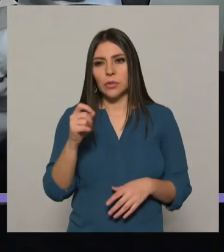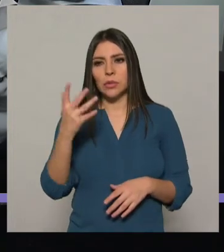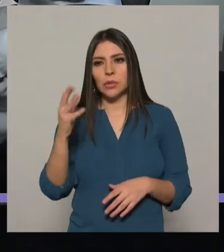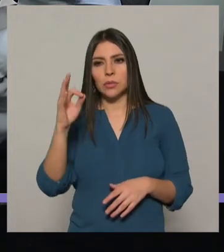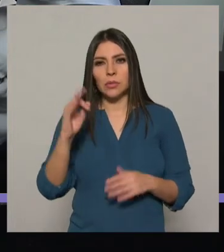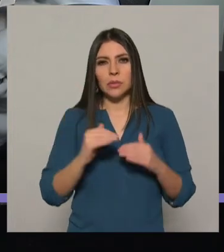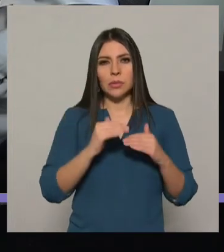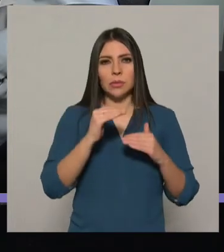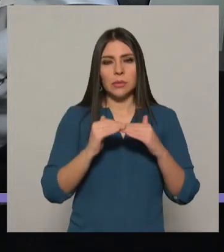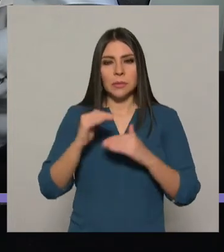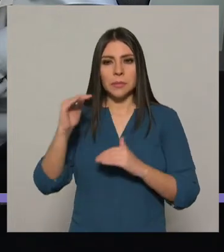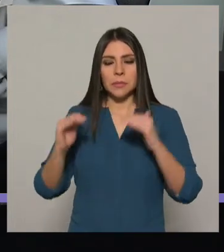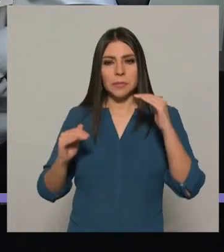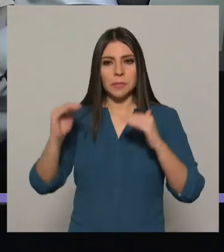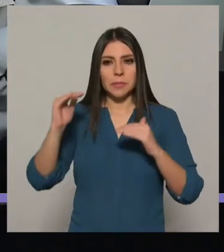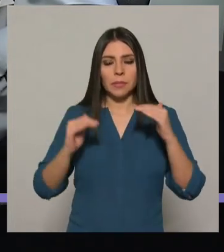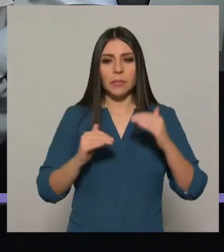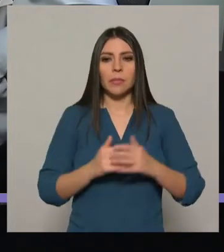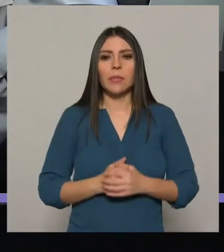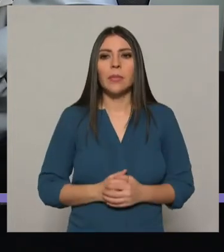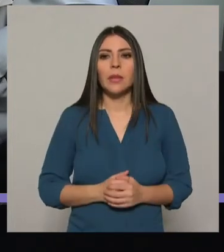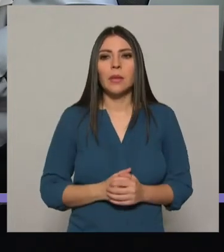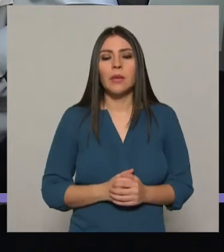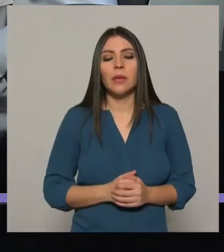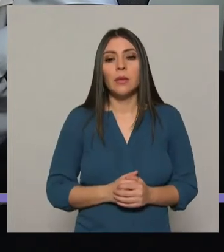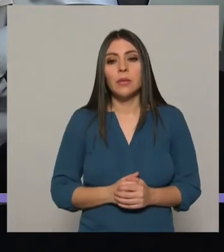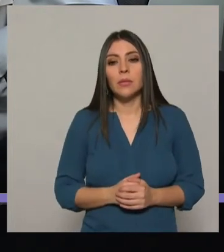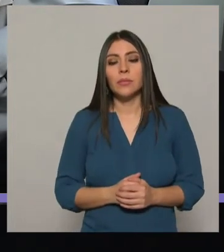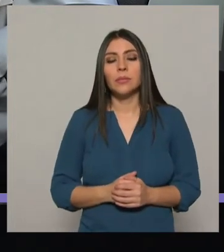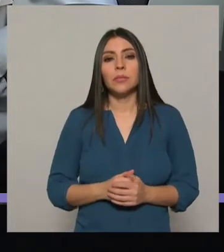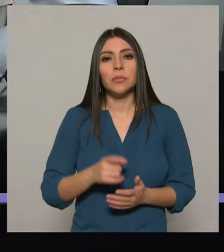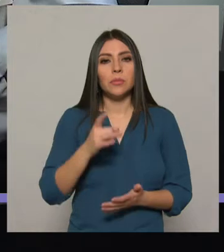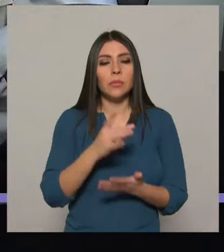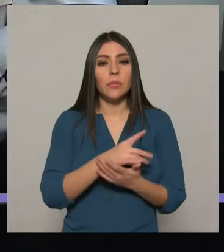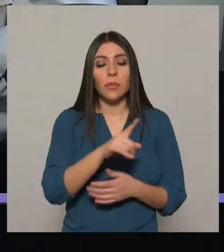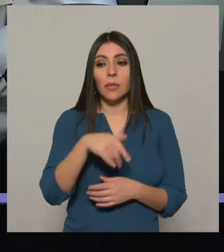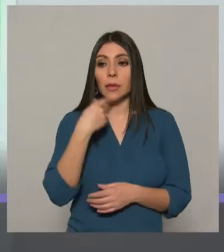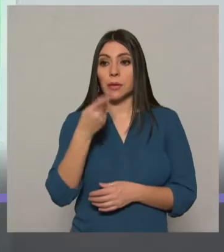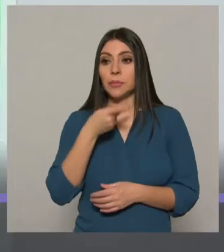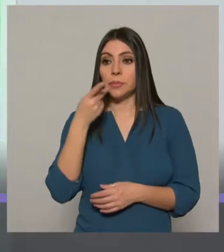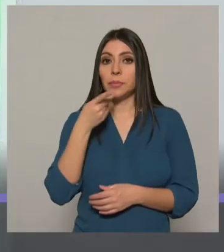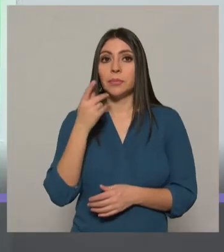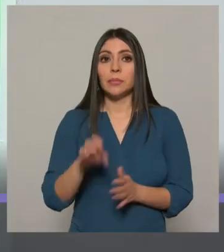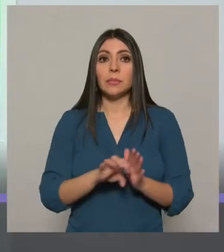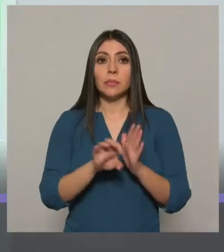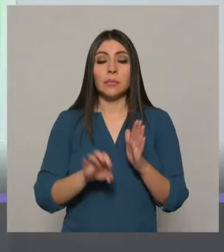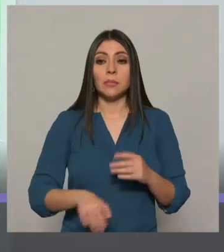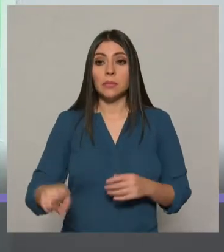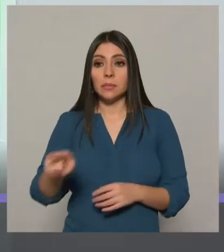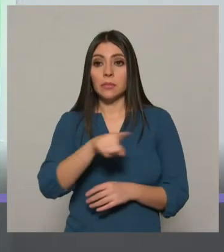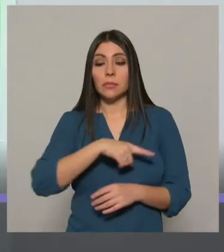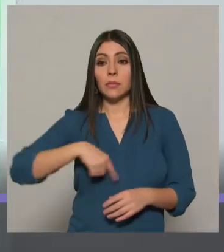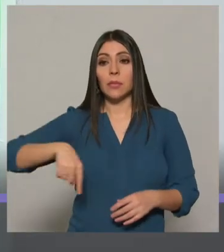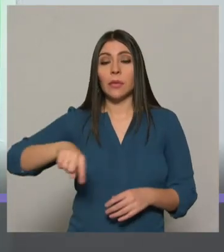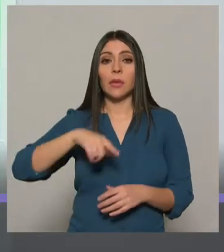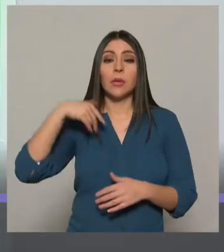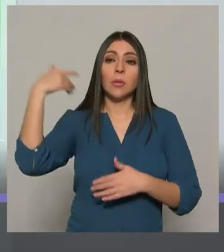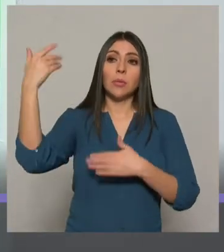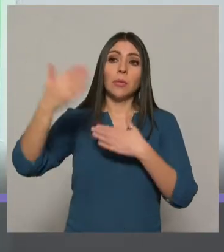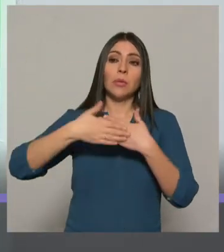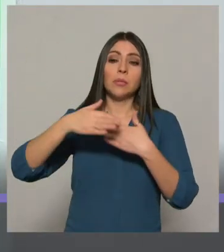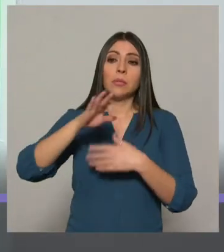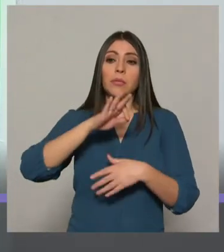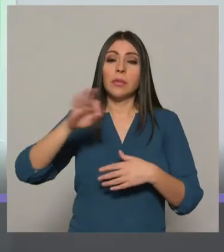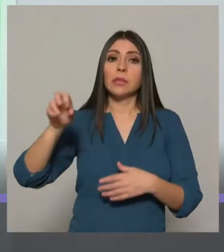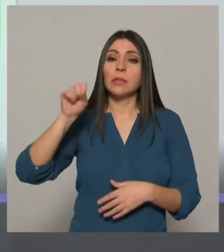hay decir, una variación. lo que podríamos decir nada más sería, a ver, si se va a aprobar en fechas próximas